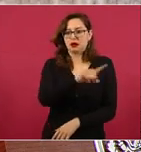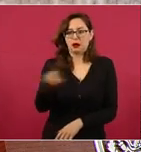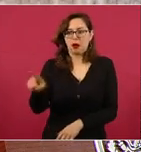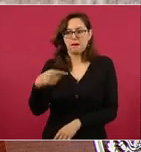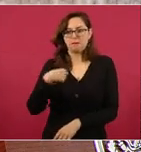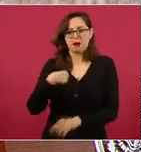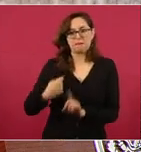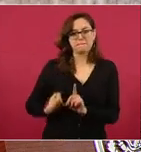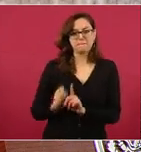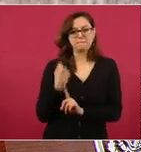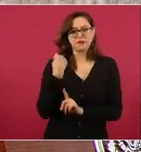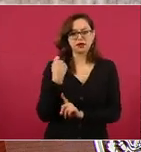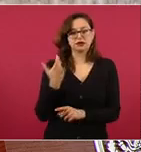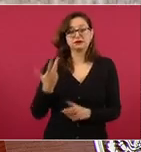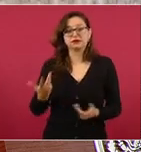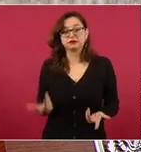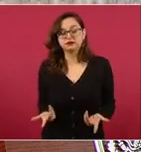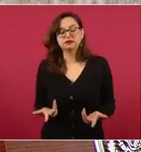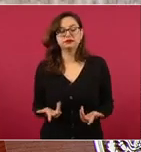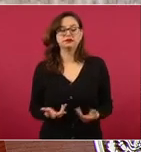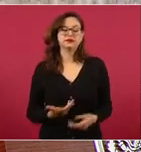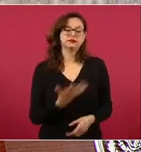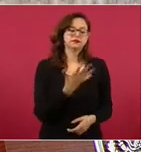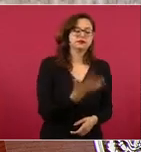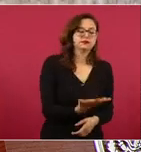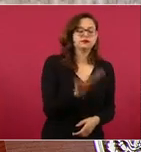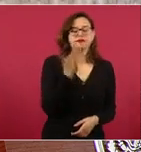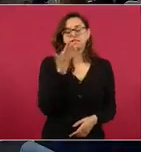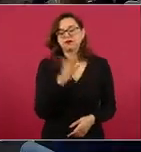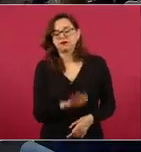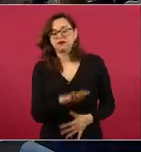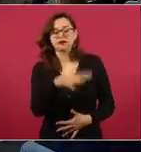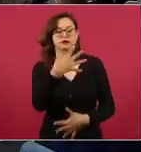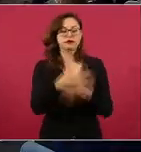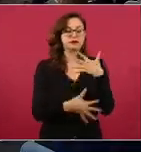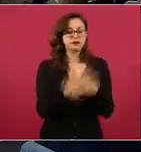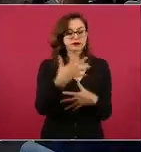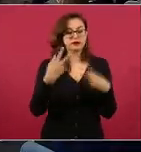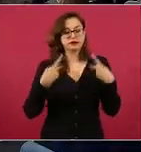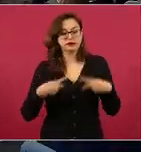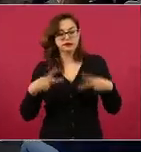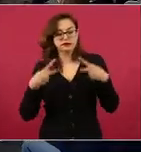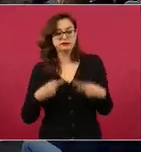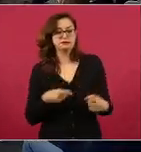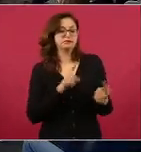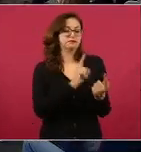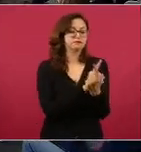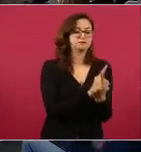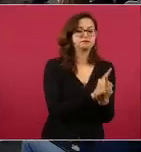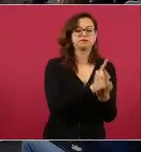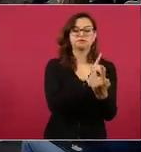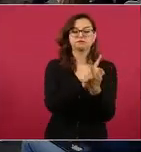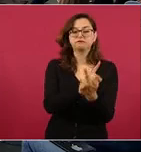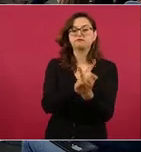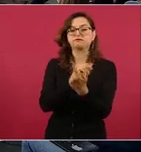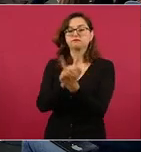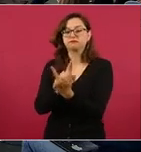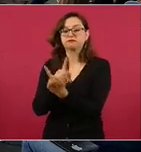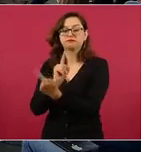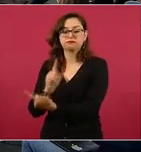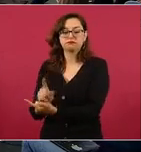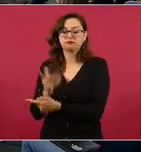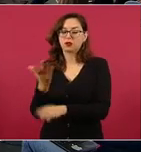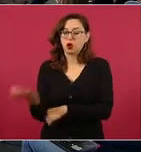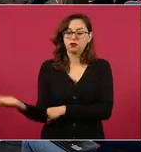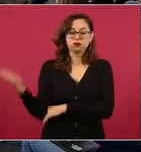Y nos reuníamos con 5, con 10, con 15, y a veces todo el